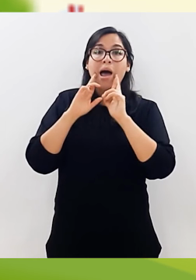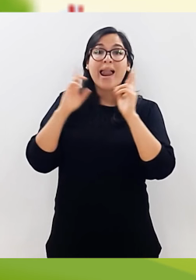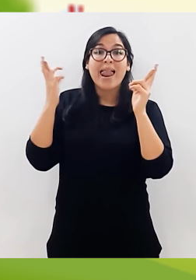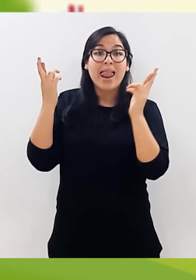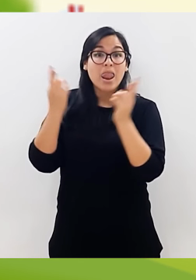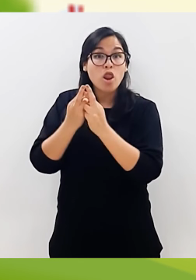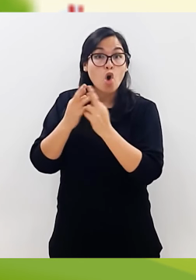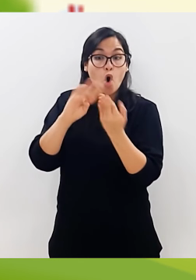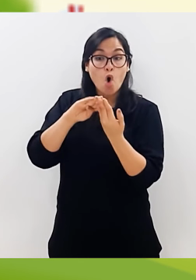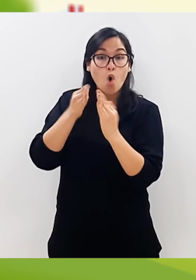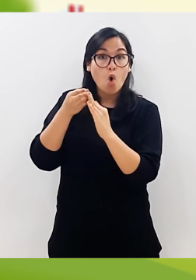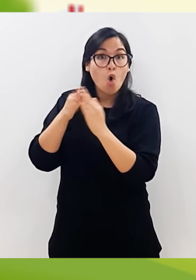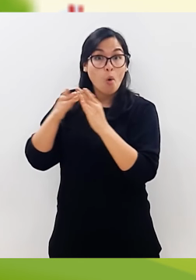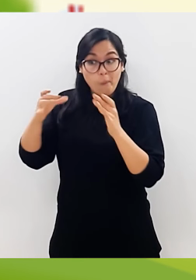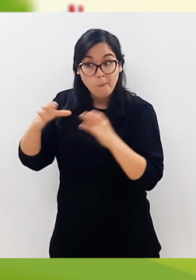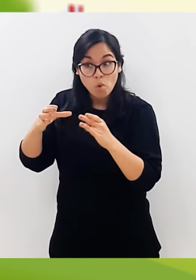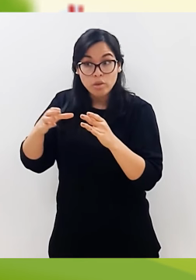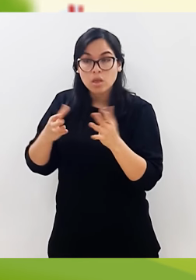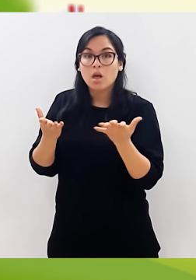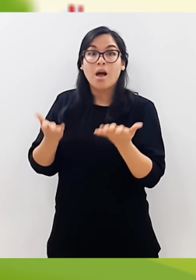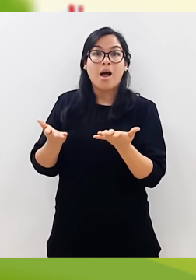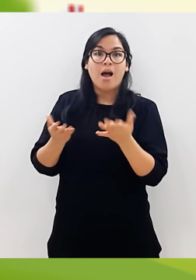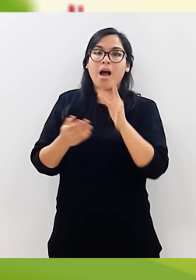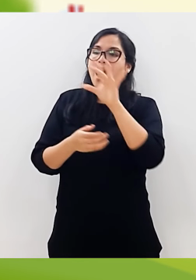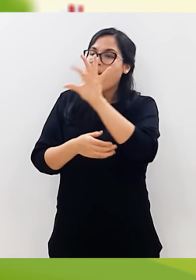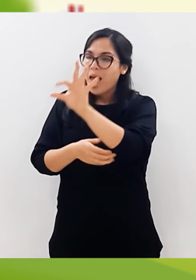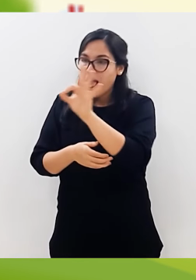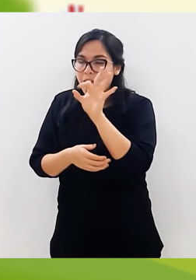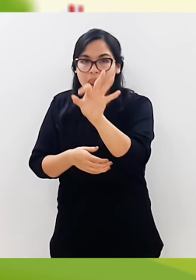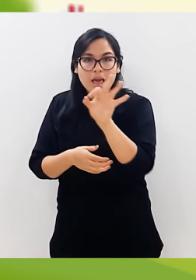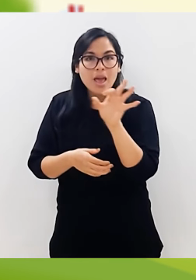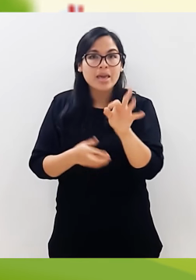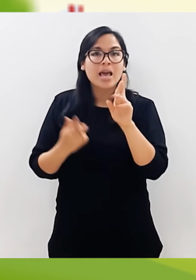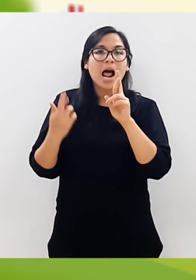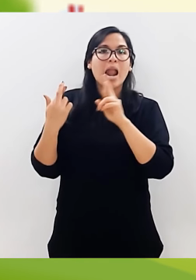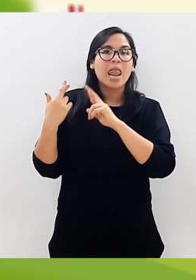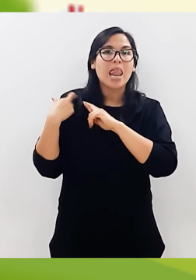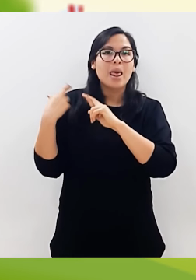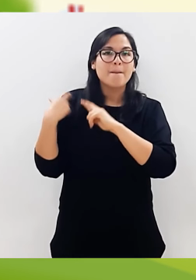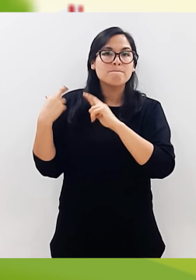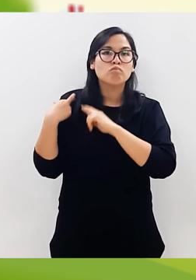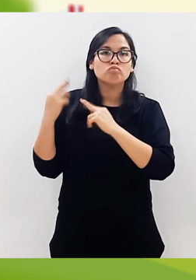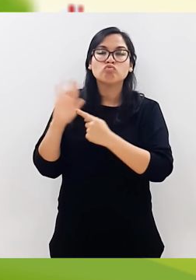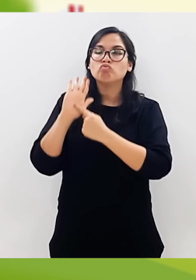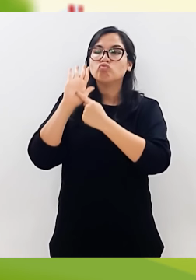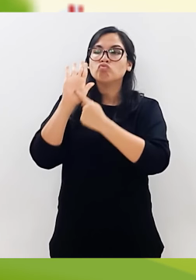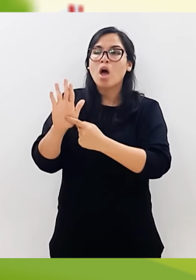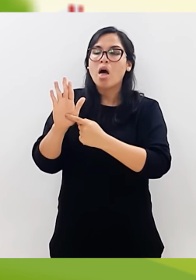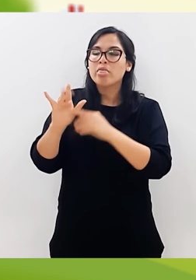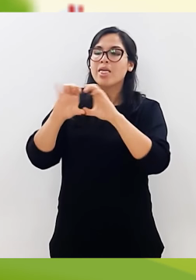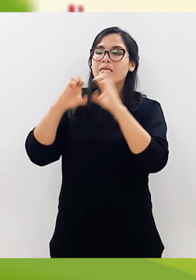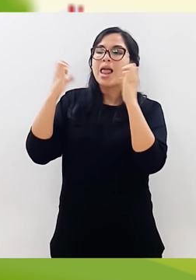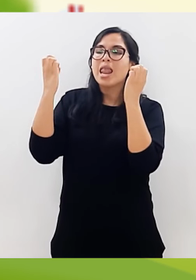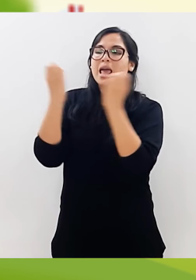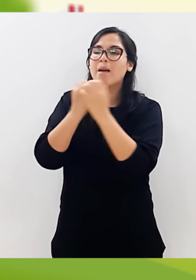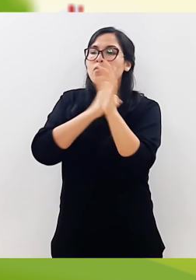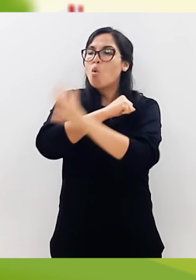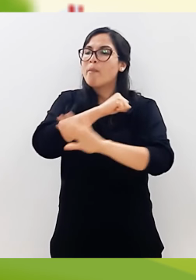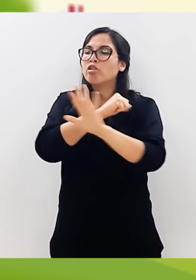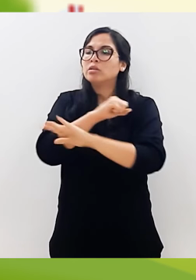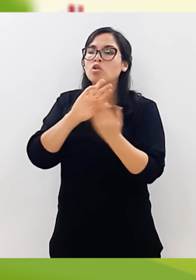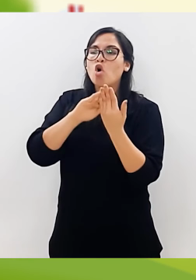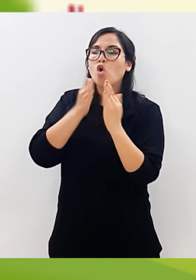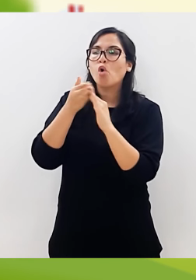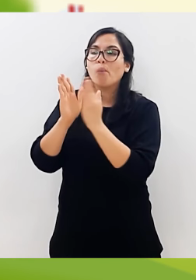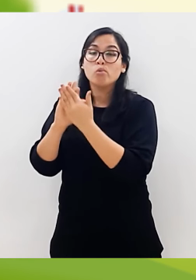seleccionar a una autoridad, un padre, madre o adulto cuidador